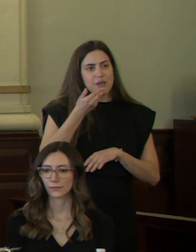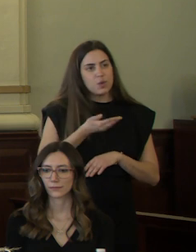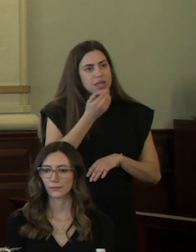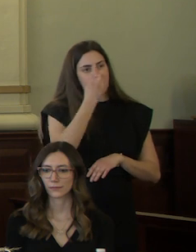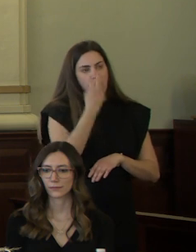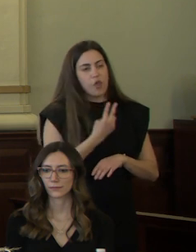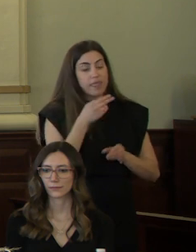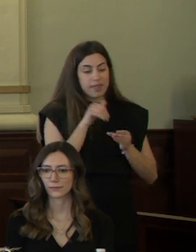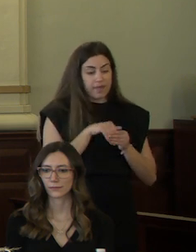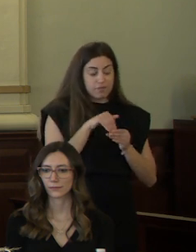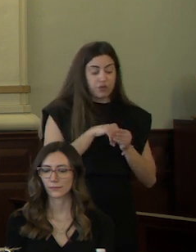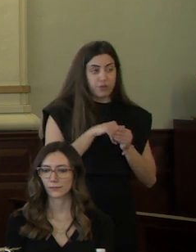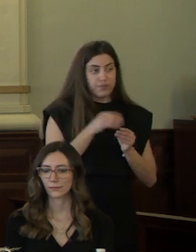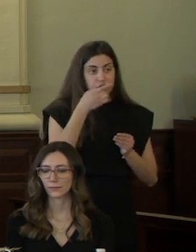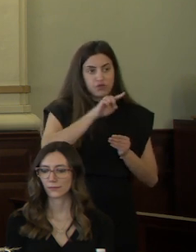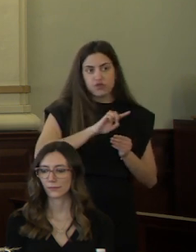gente